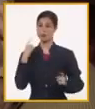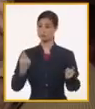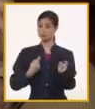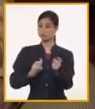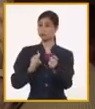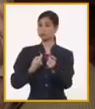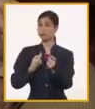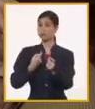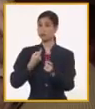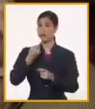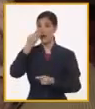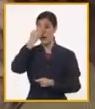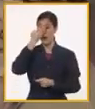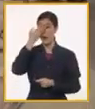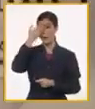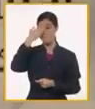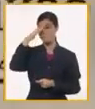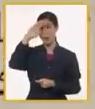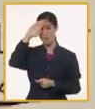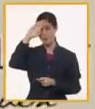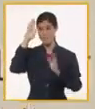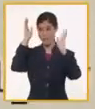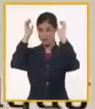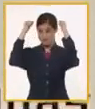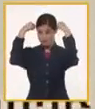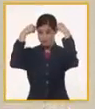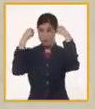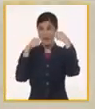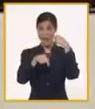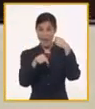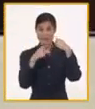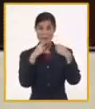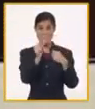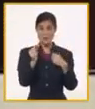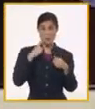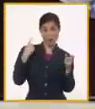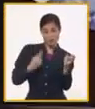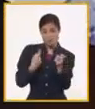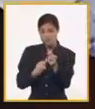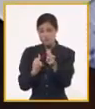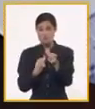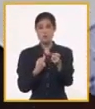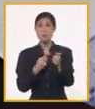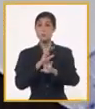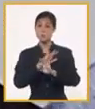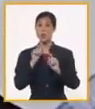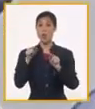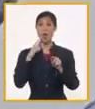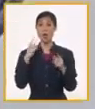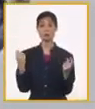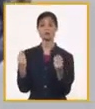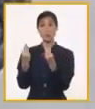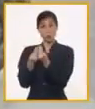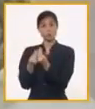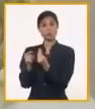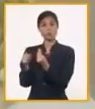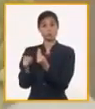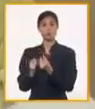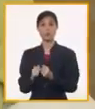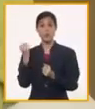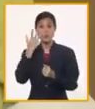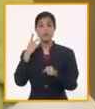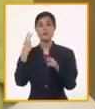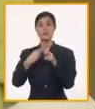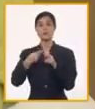yo expliqué, que yo hablaba con ellos, me decían que habían estado con Juan Bruno Zayas, etcétera. ¿Qué le